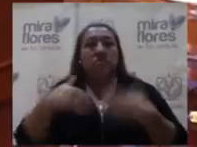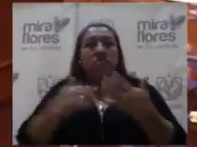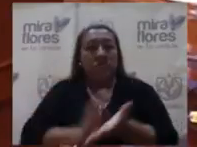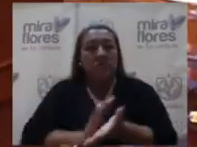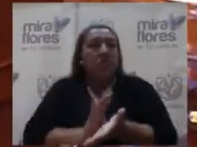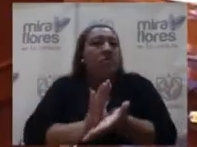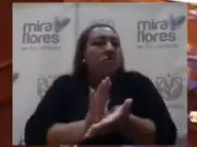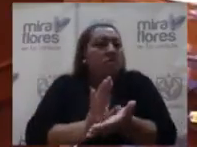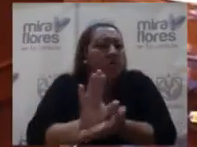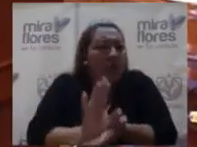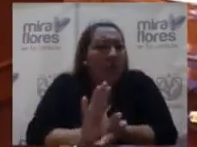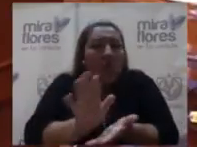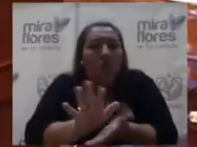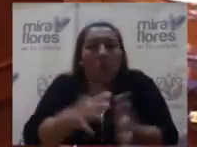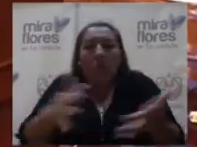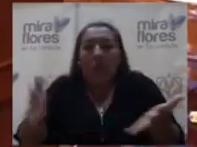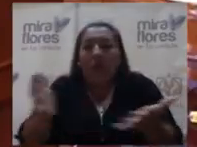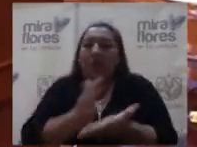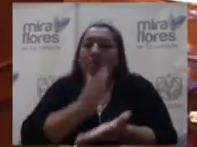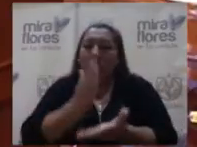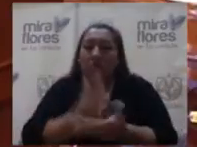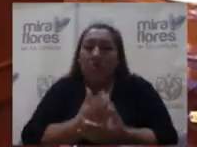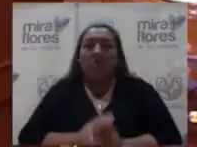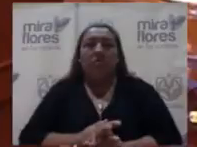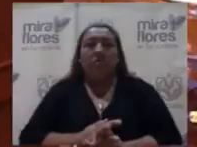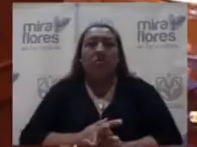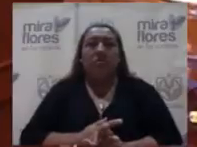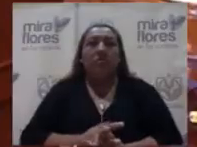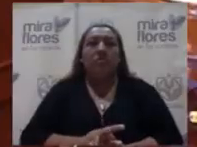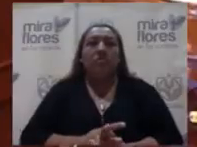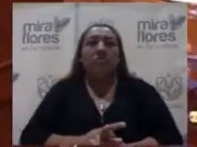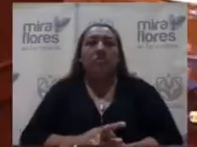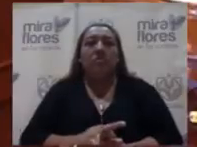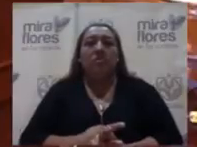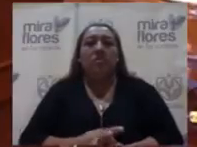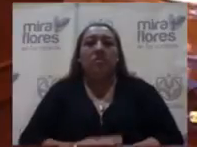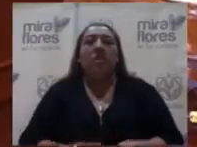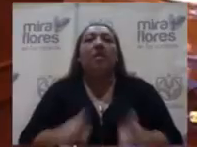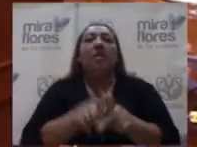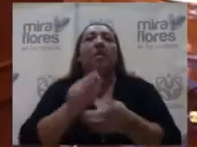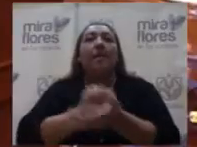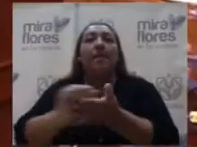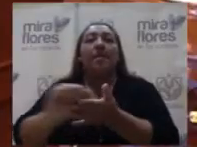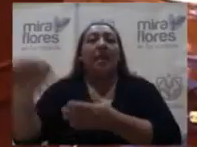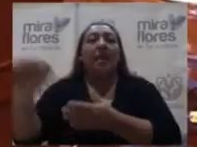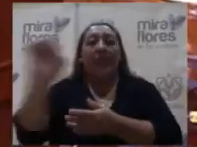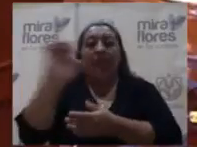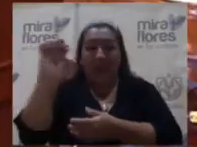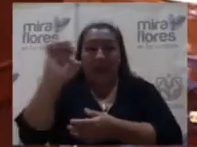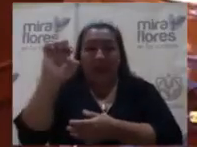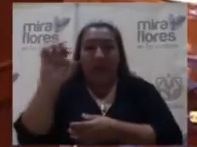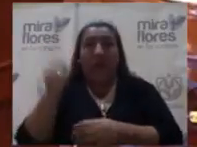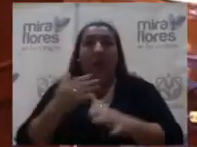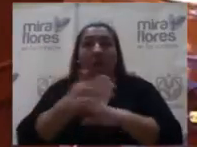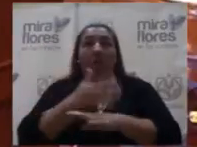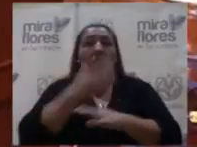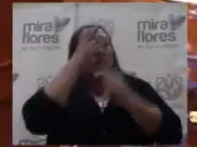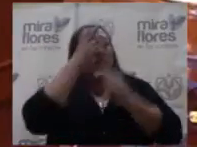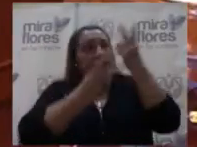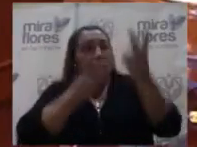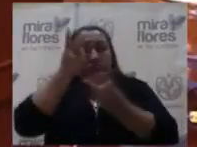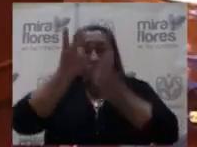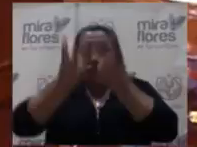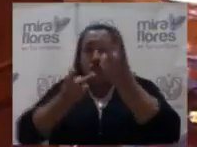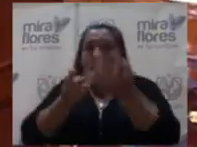cualquier situación de riesgo que pueda provocar un accidente. También en el mes de enero se han realizado visitas de inspección a las instituciones